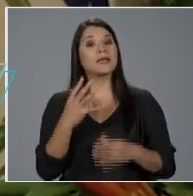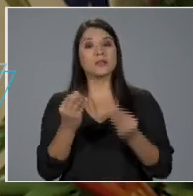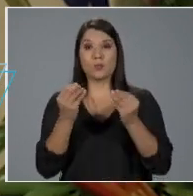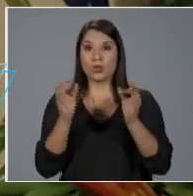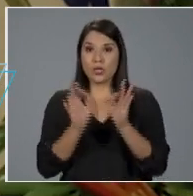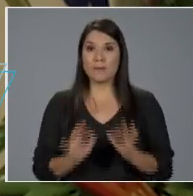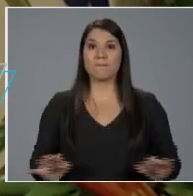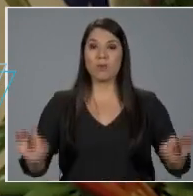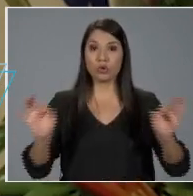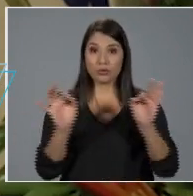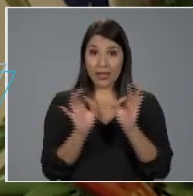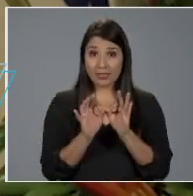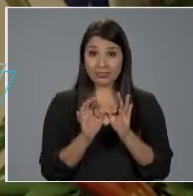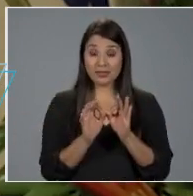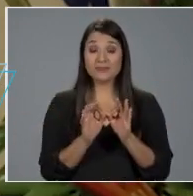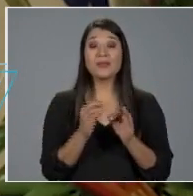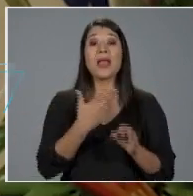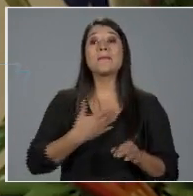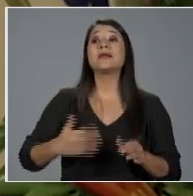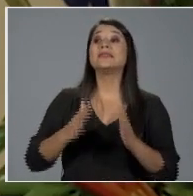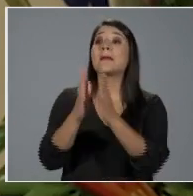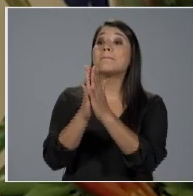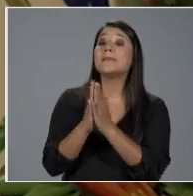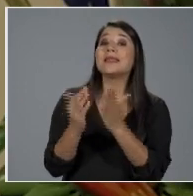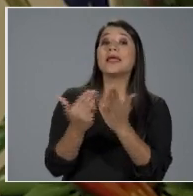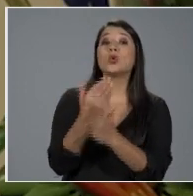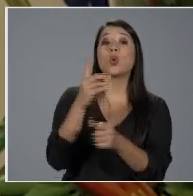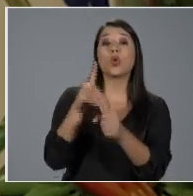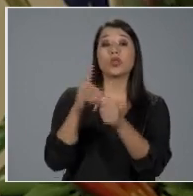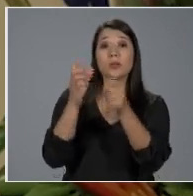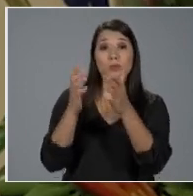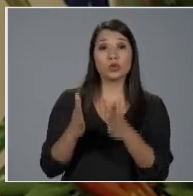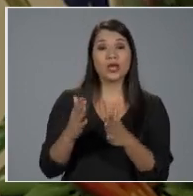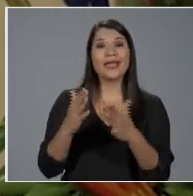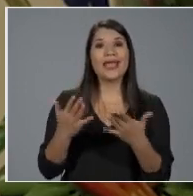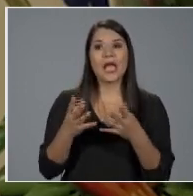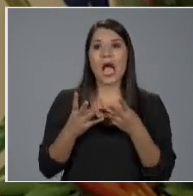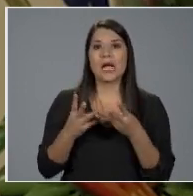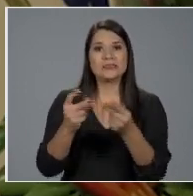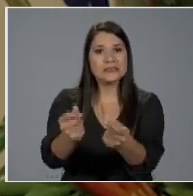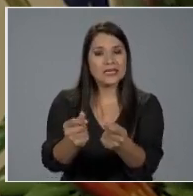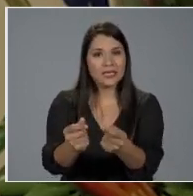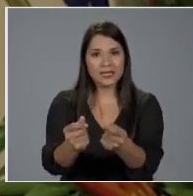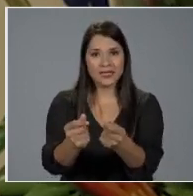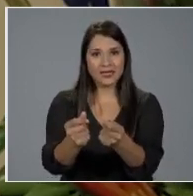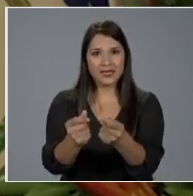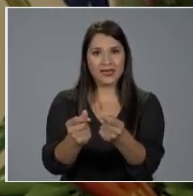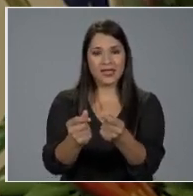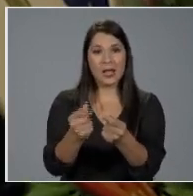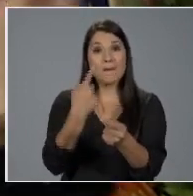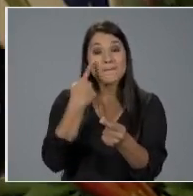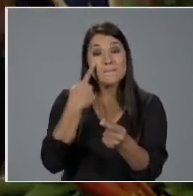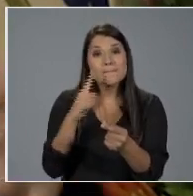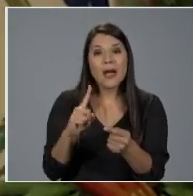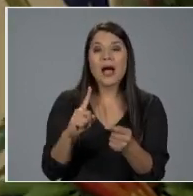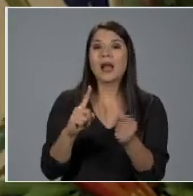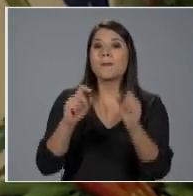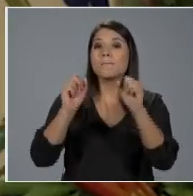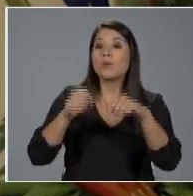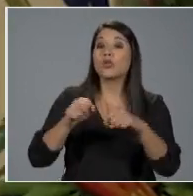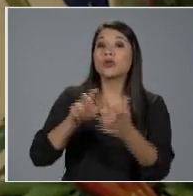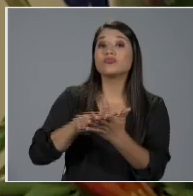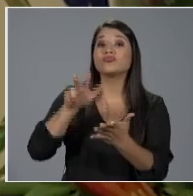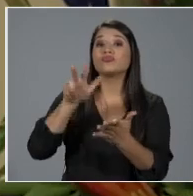importante, él le pide a los nuevos diputados y diputadas que aceleren en el parto de